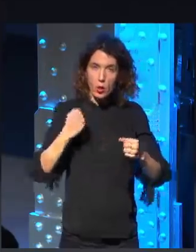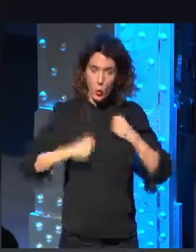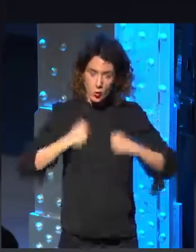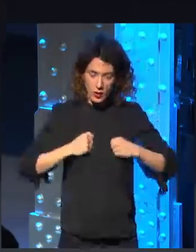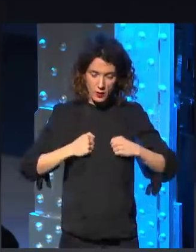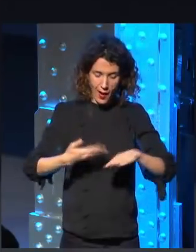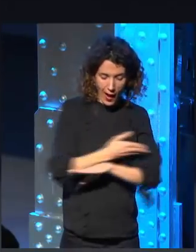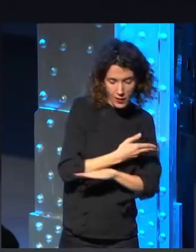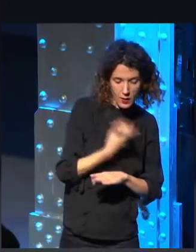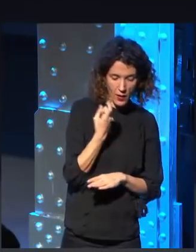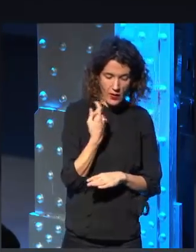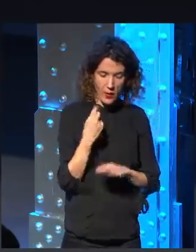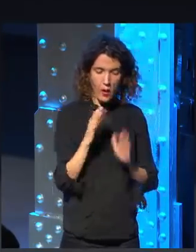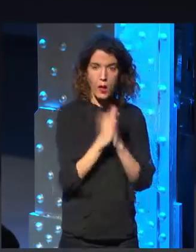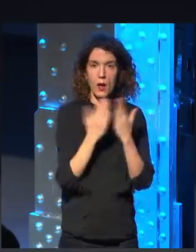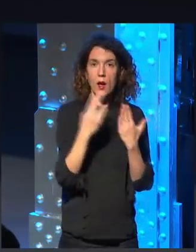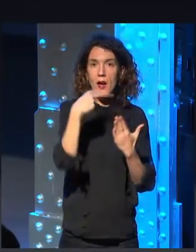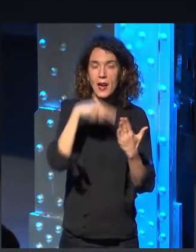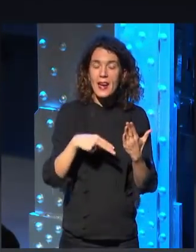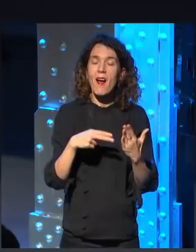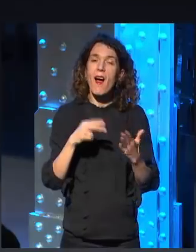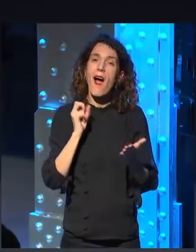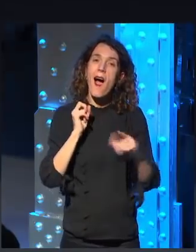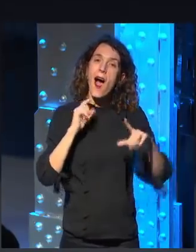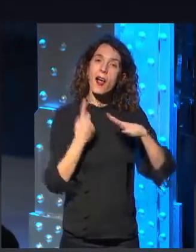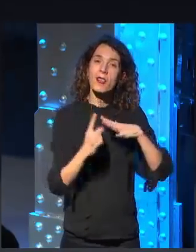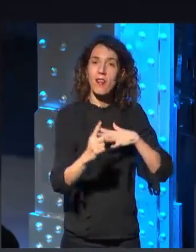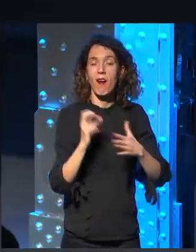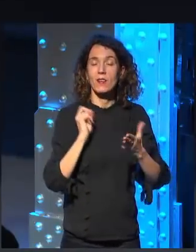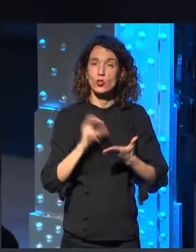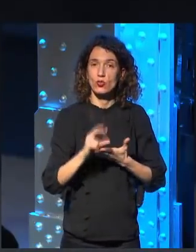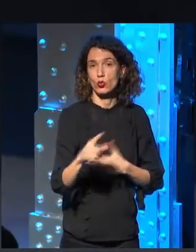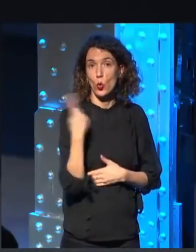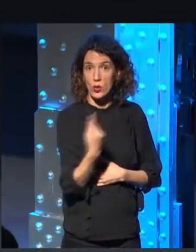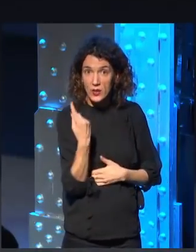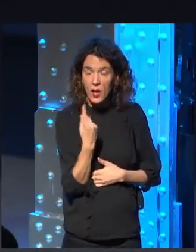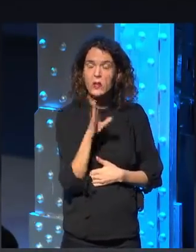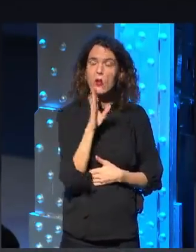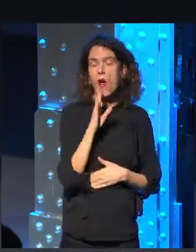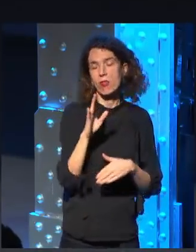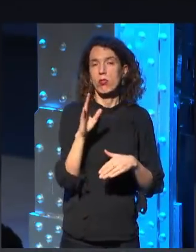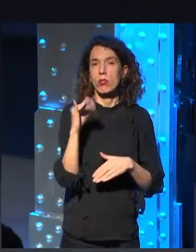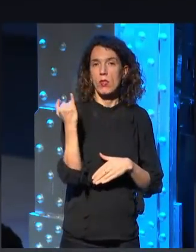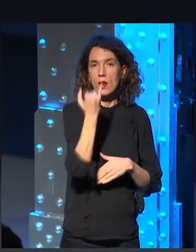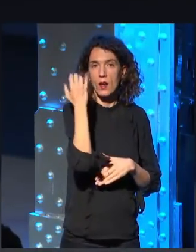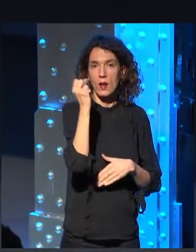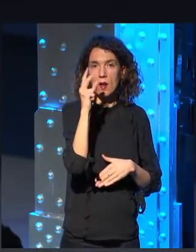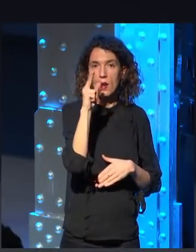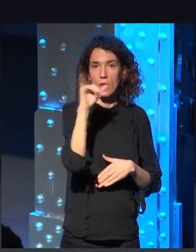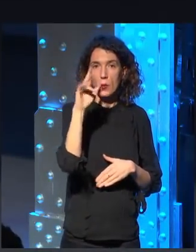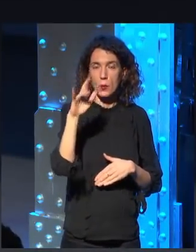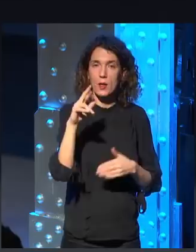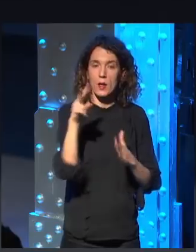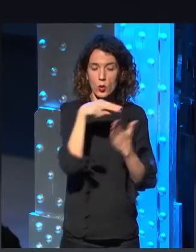necesitas leer 2, 3, en este caso, en el caso de Un andar solitario, y lo hablábamos antes con Javier, que ha hecho una lectura maravillosa